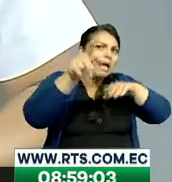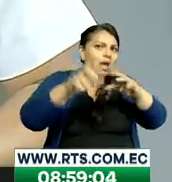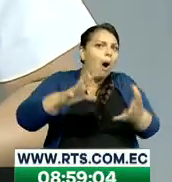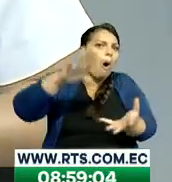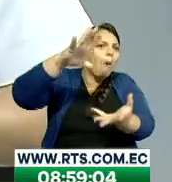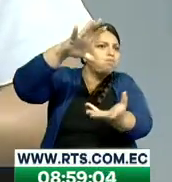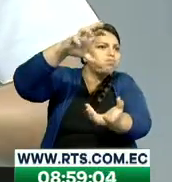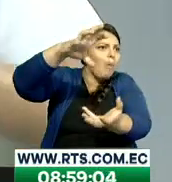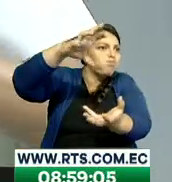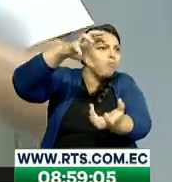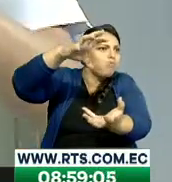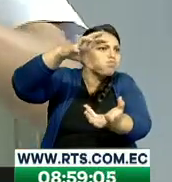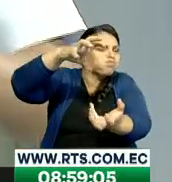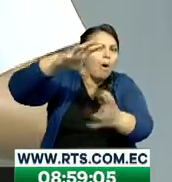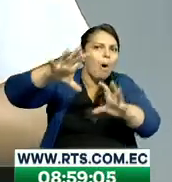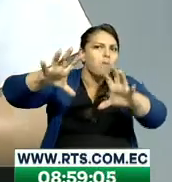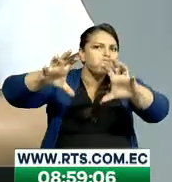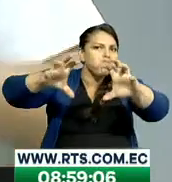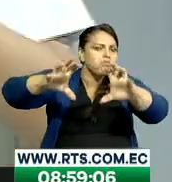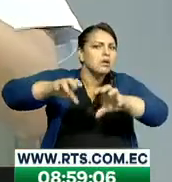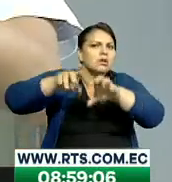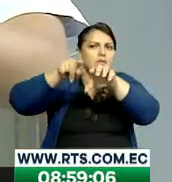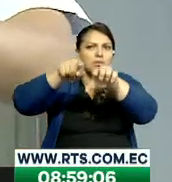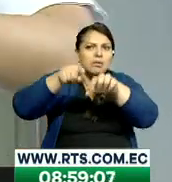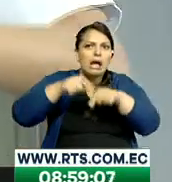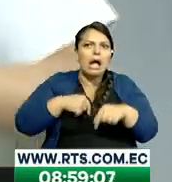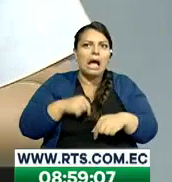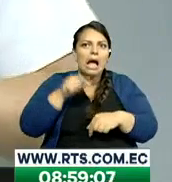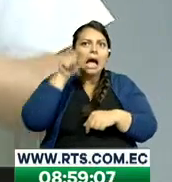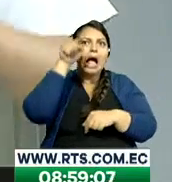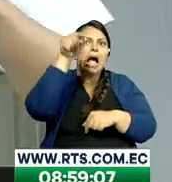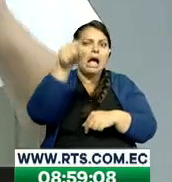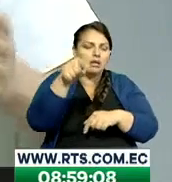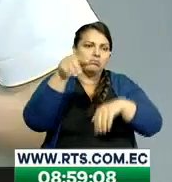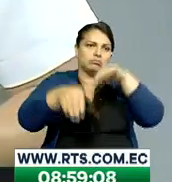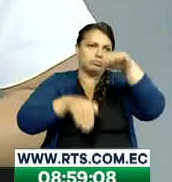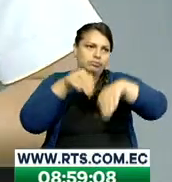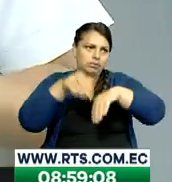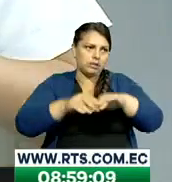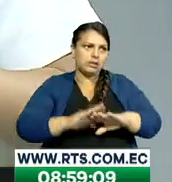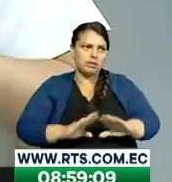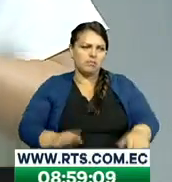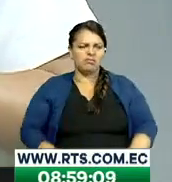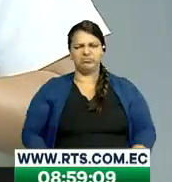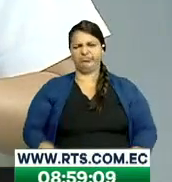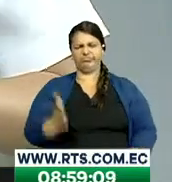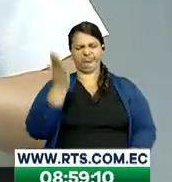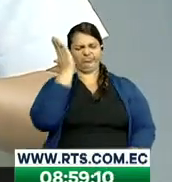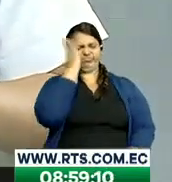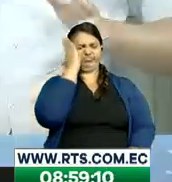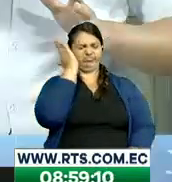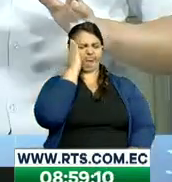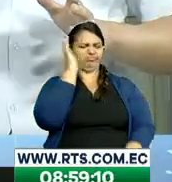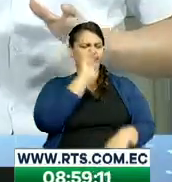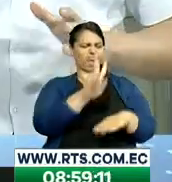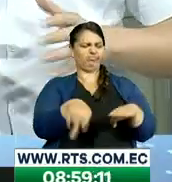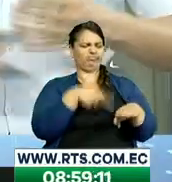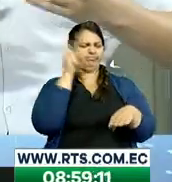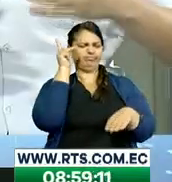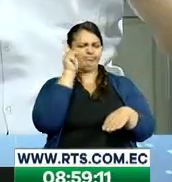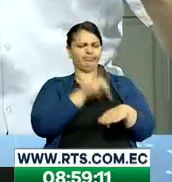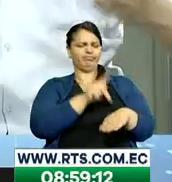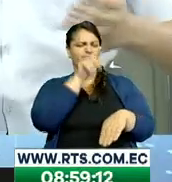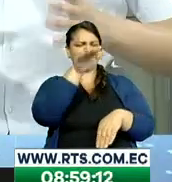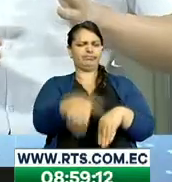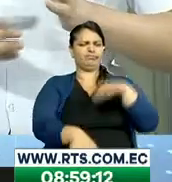y la principal sería evitar el exceso de confianza. Uno puede ser el nadador más experimentado, pero al mar y a todo lo que corresponde a la naturaleza hay